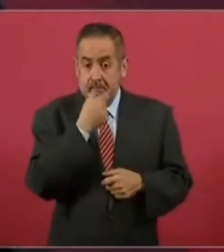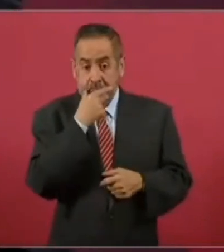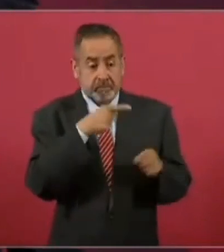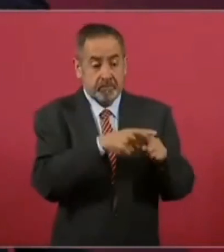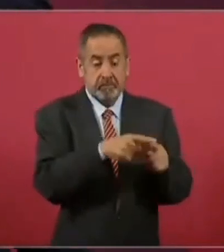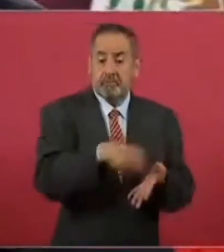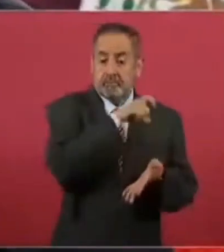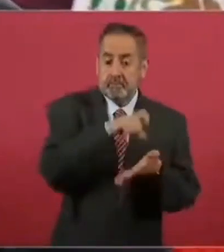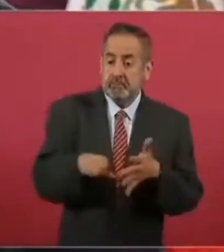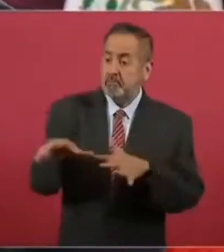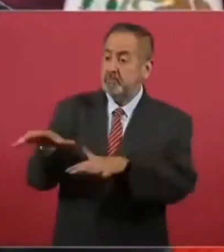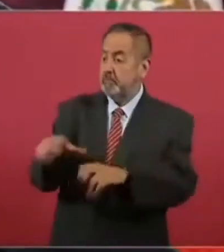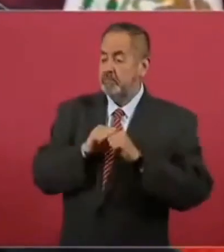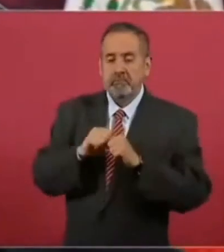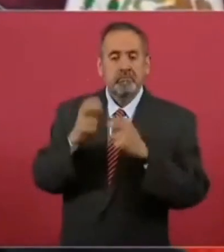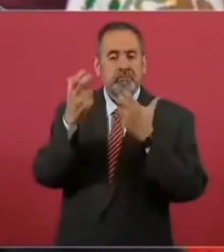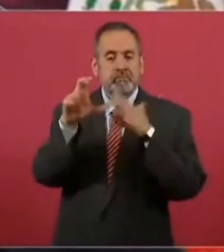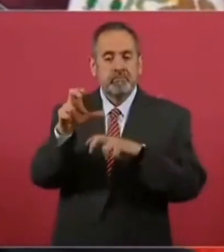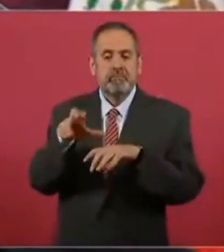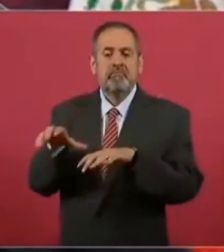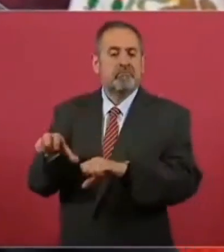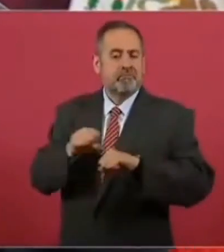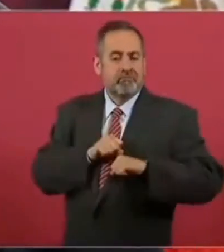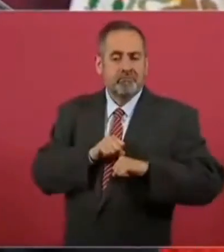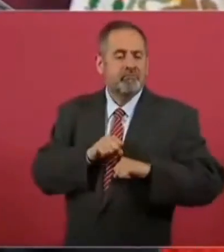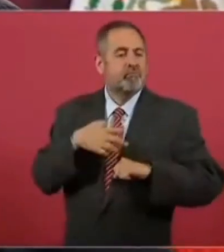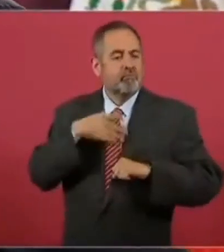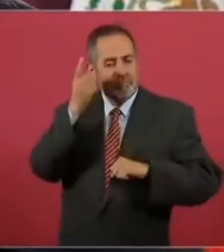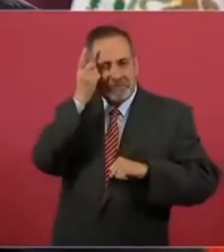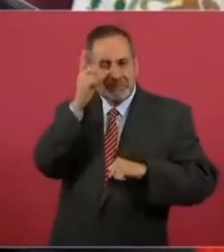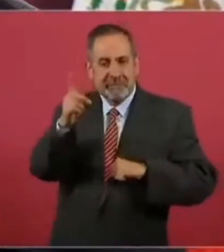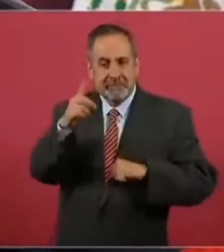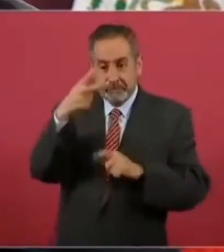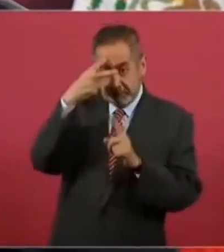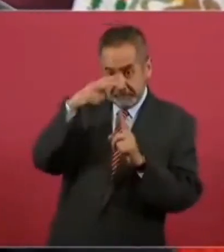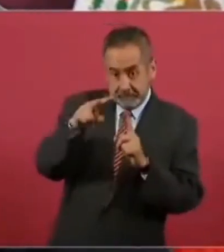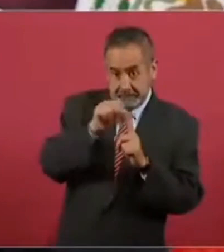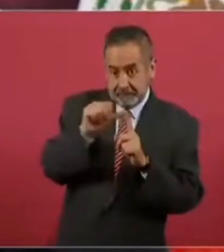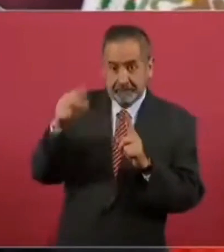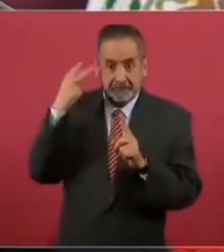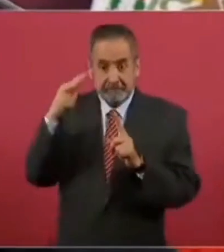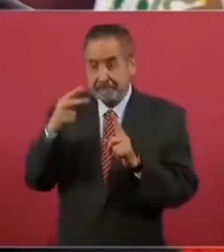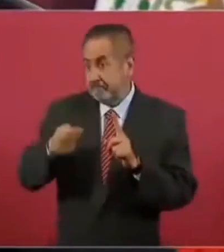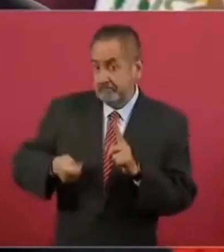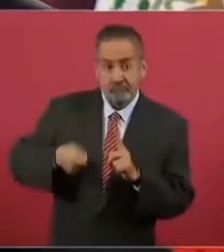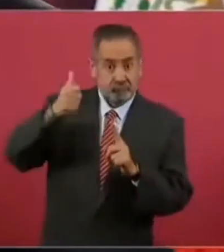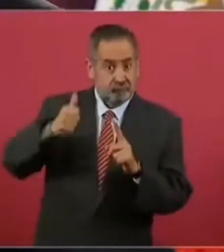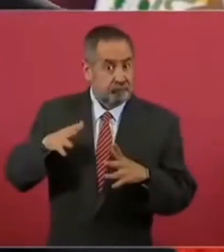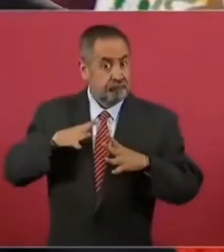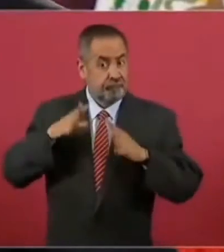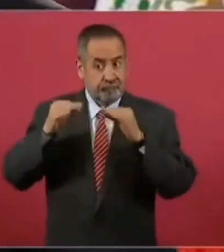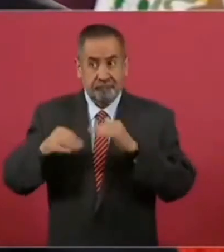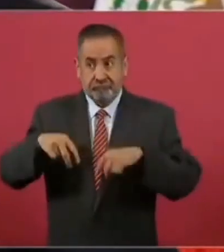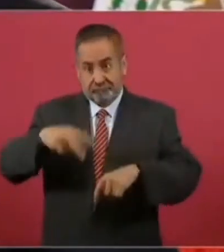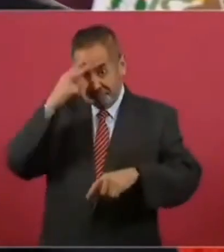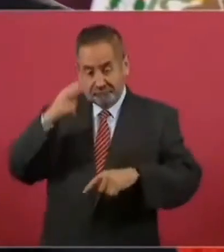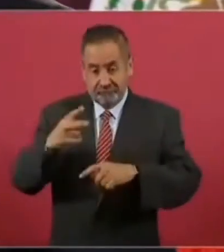compran las acciones del ferrocarril México-Veracruz, que fue el primer ferrocarril que se construyó.